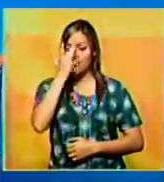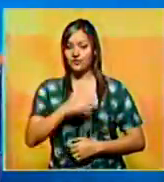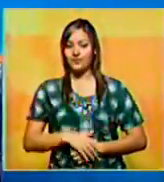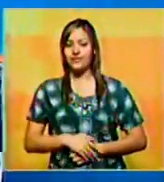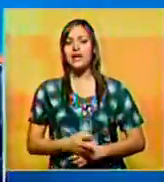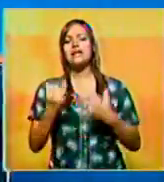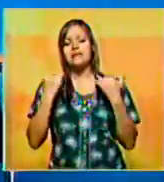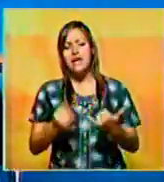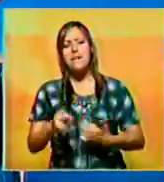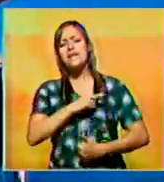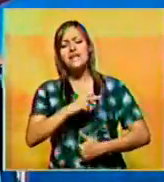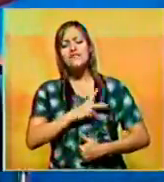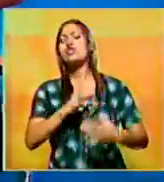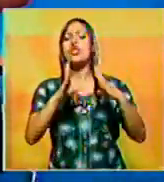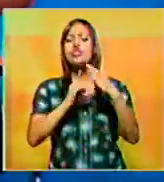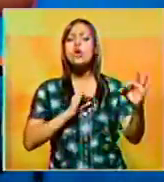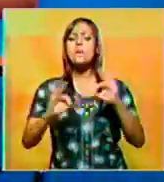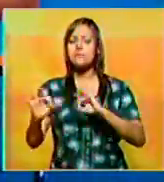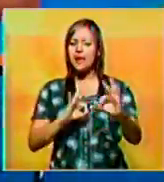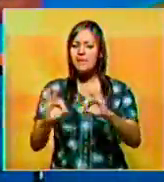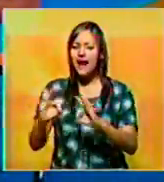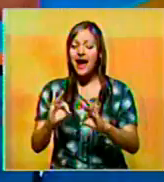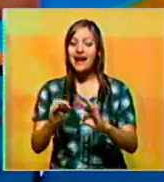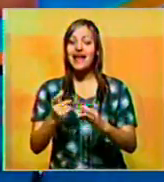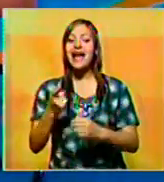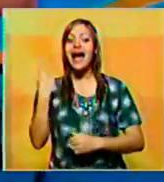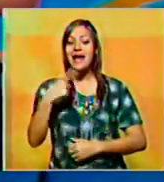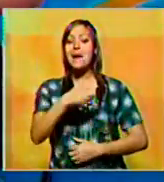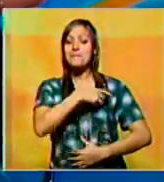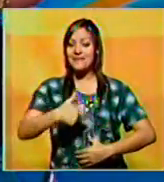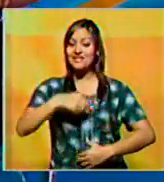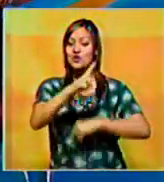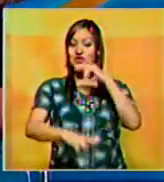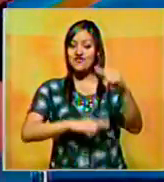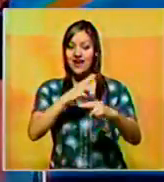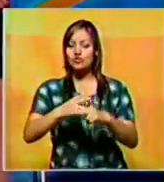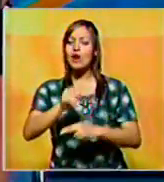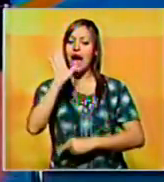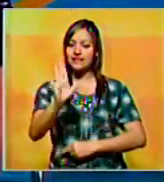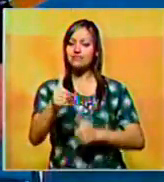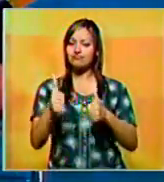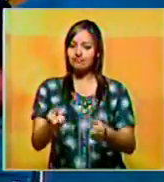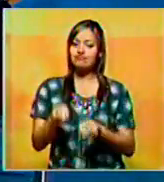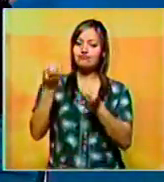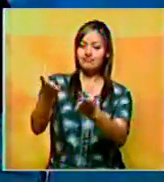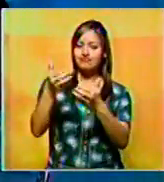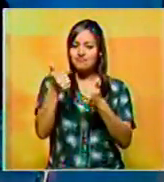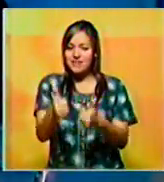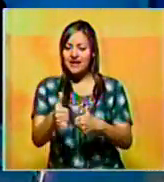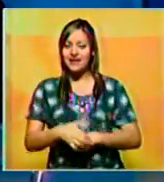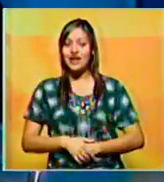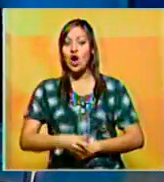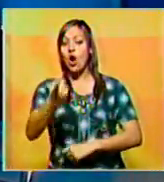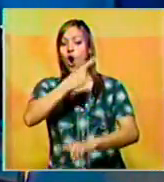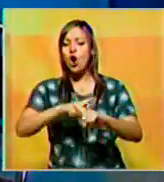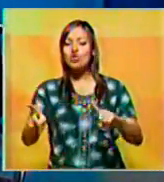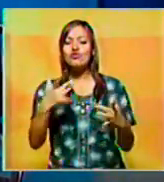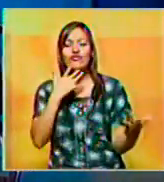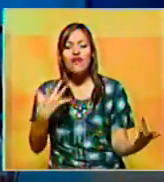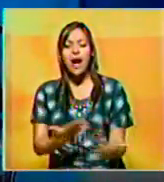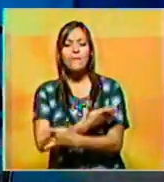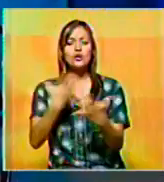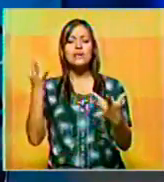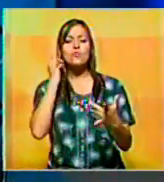ya en Venevisión hacemos todos los preparativos para recibir a nuestra Miss Universo como se merece. Entre otras noticias les cuento que la famosa presentadora y